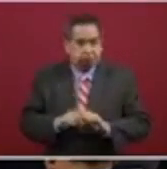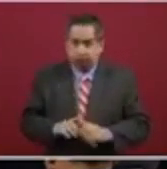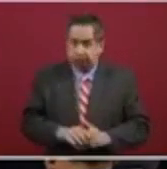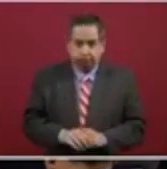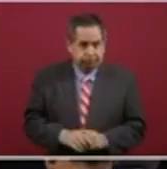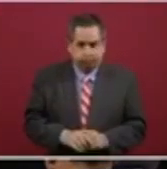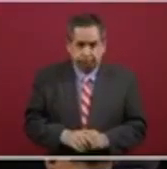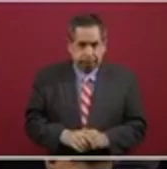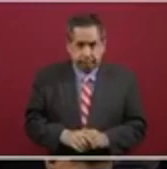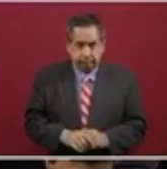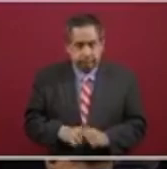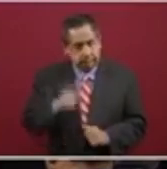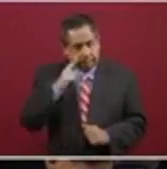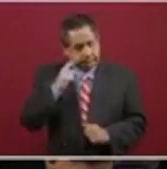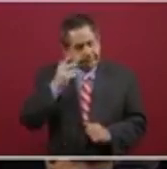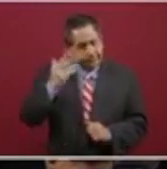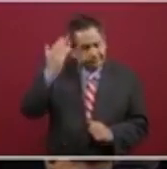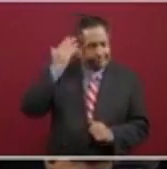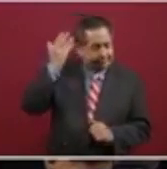Antes,